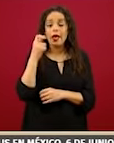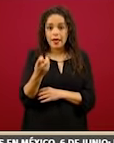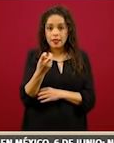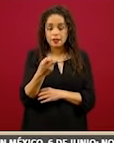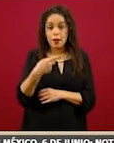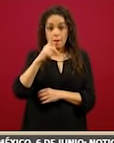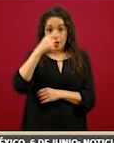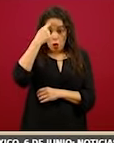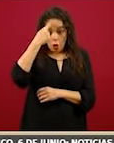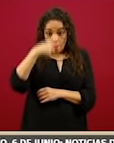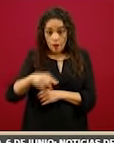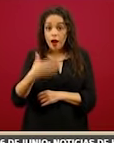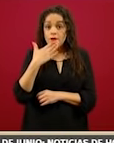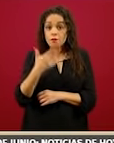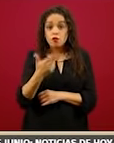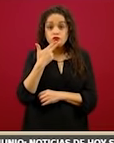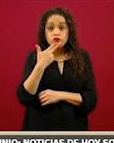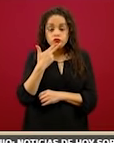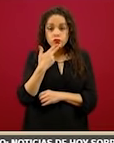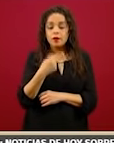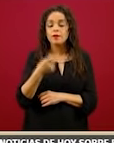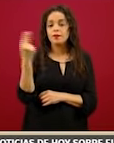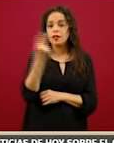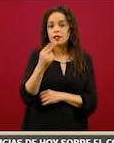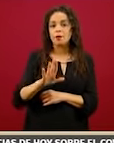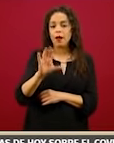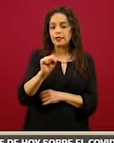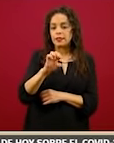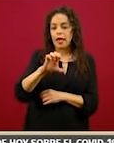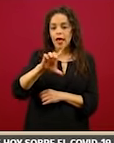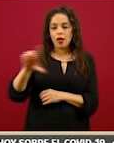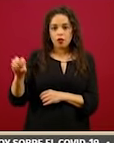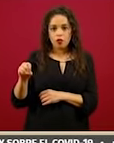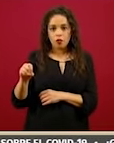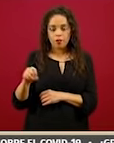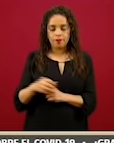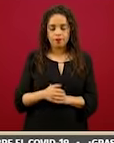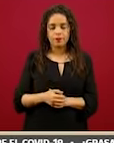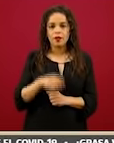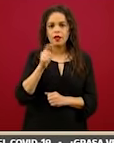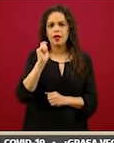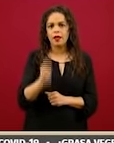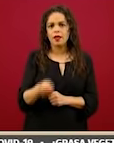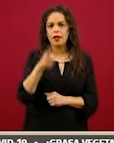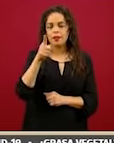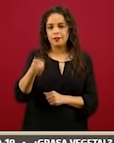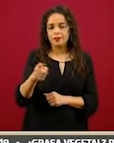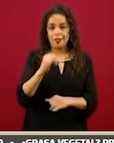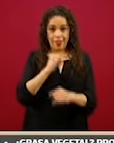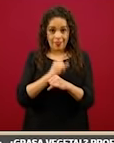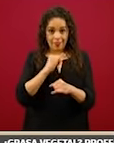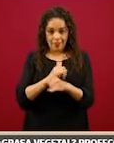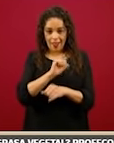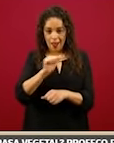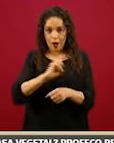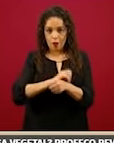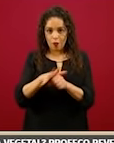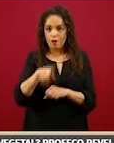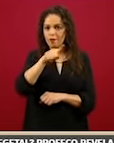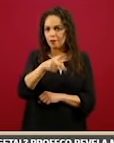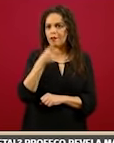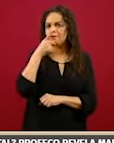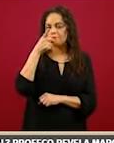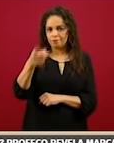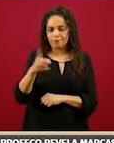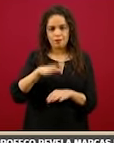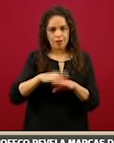sellado. Se hace, y de hecho está publicado en nuestra página del coronavirus, unas pruebas de ajuste, es